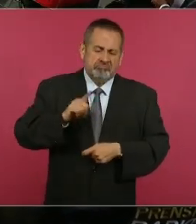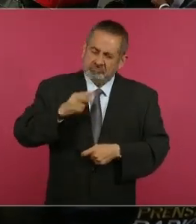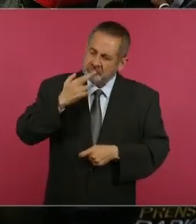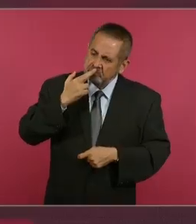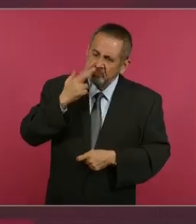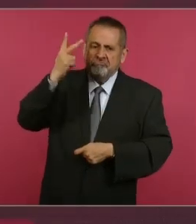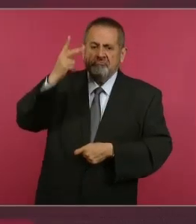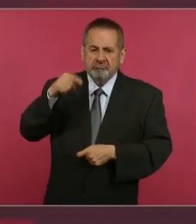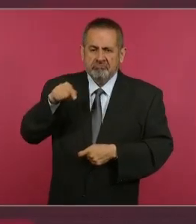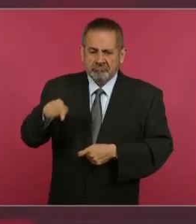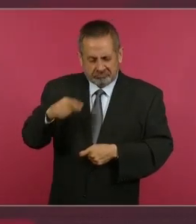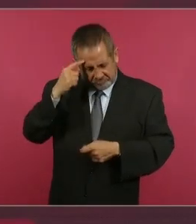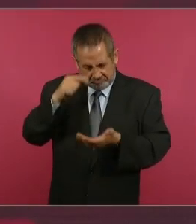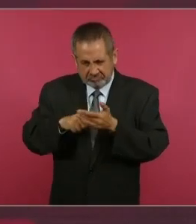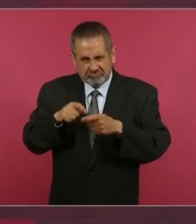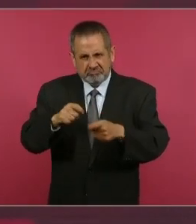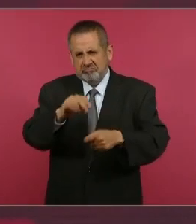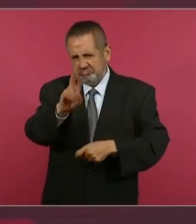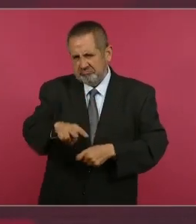¿Así?